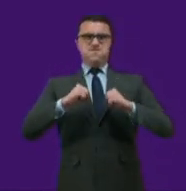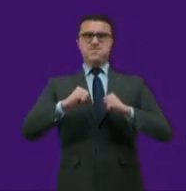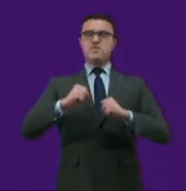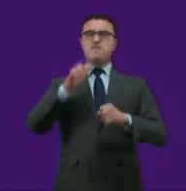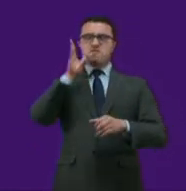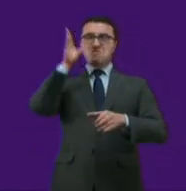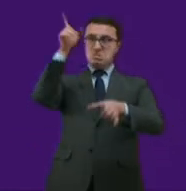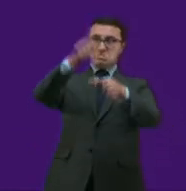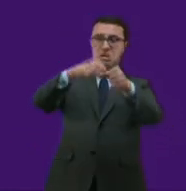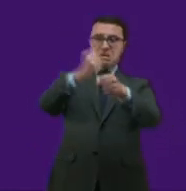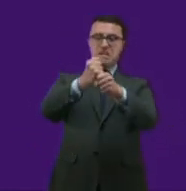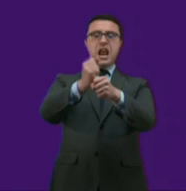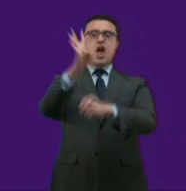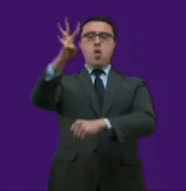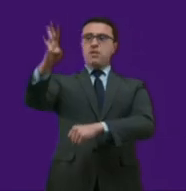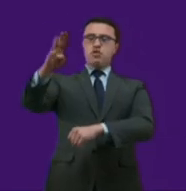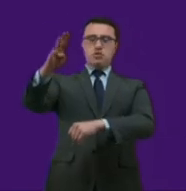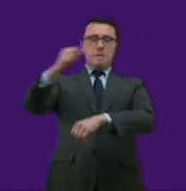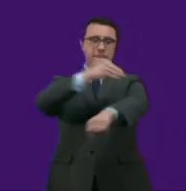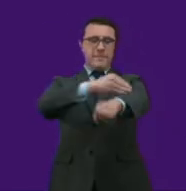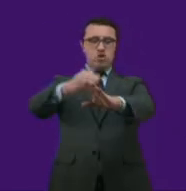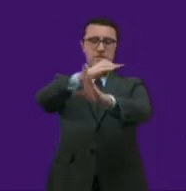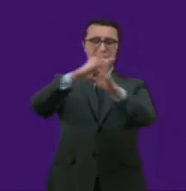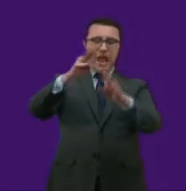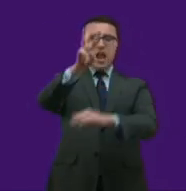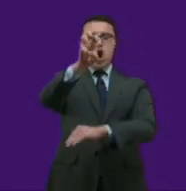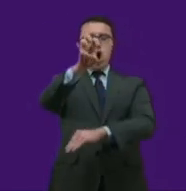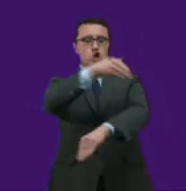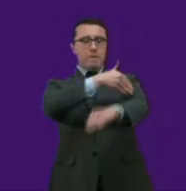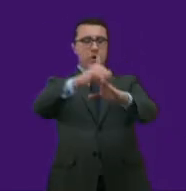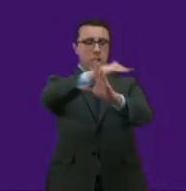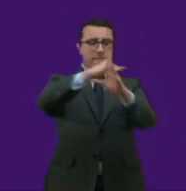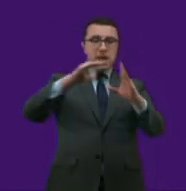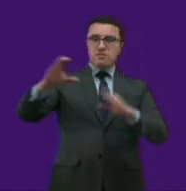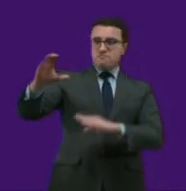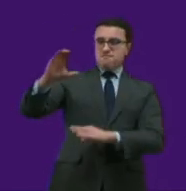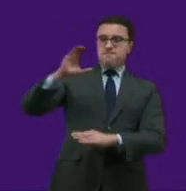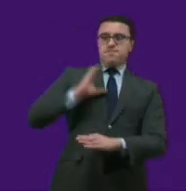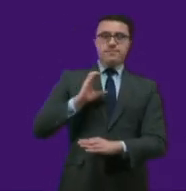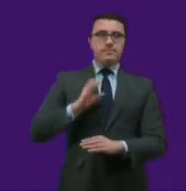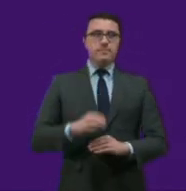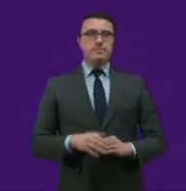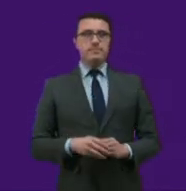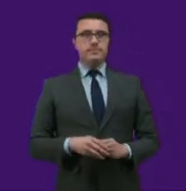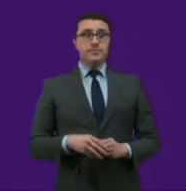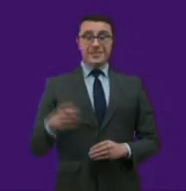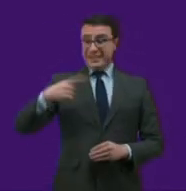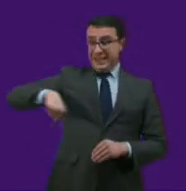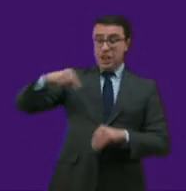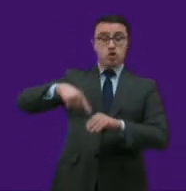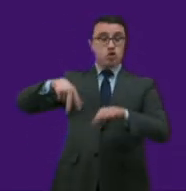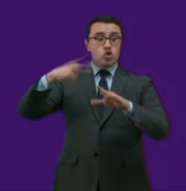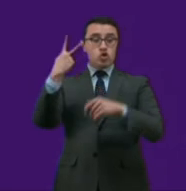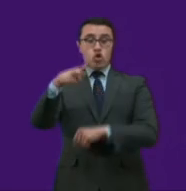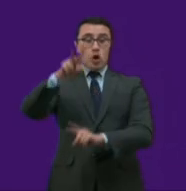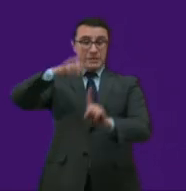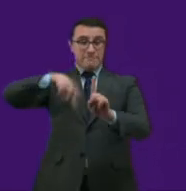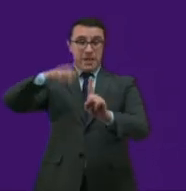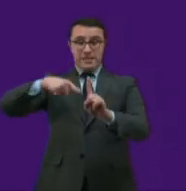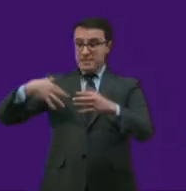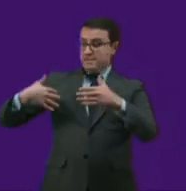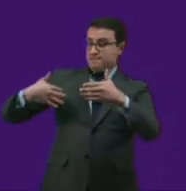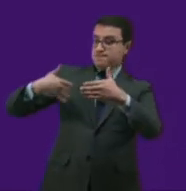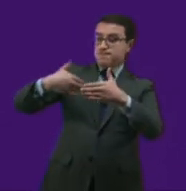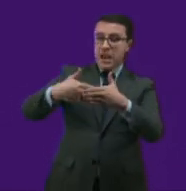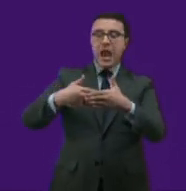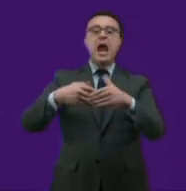4 millones y medio, 8 millones y medio de pesos, si hacen en esos 12 meses un pensum, que es el